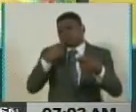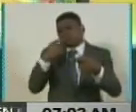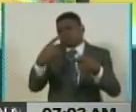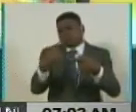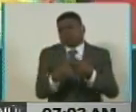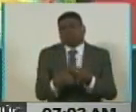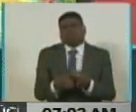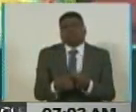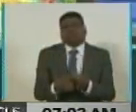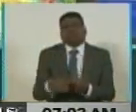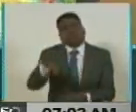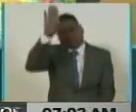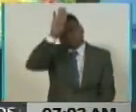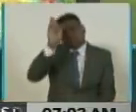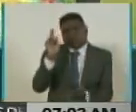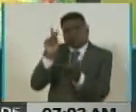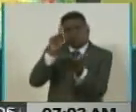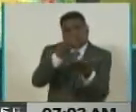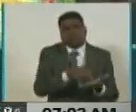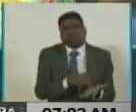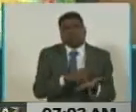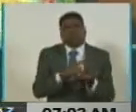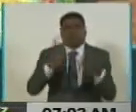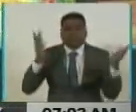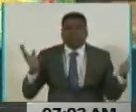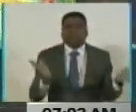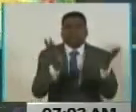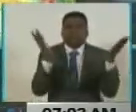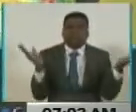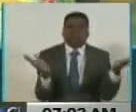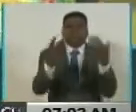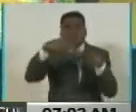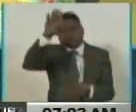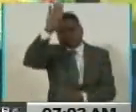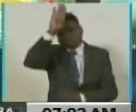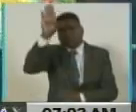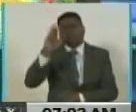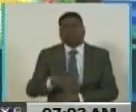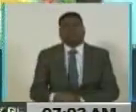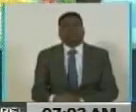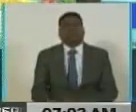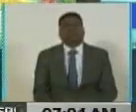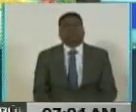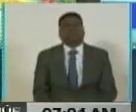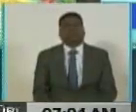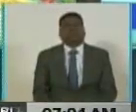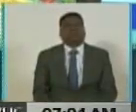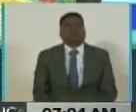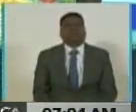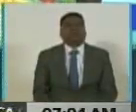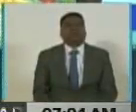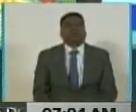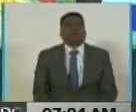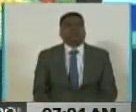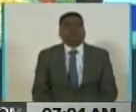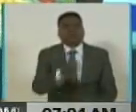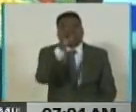caso del Vaticano está presente en el diálogo, está promoviendo el diálogo, el Papa con su nuncio, etcétera,